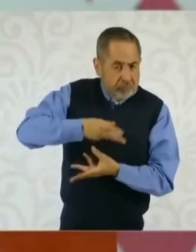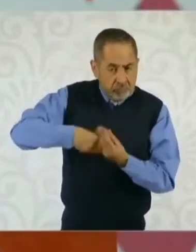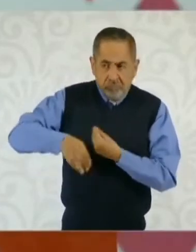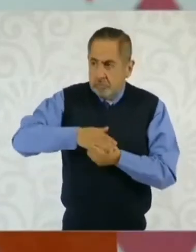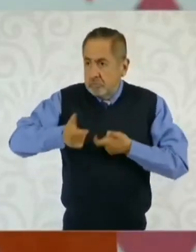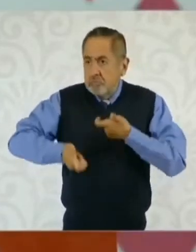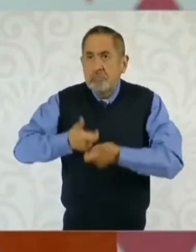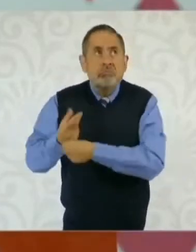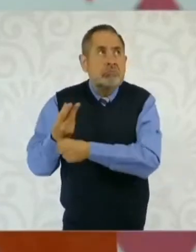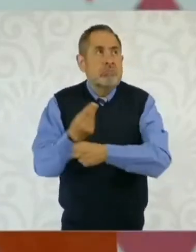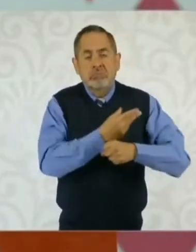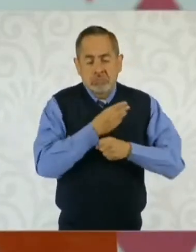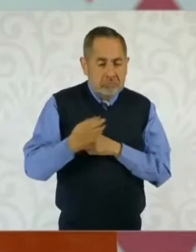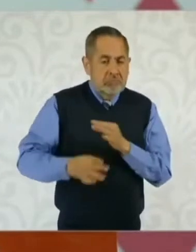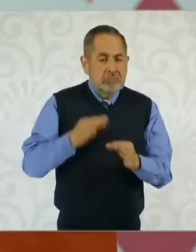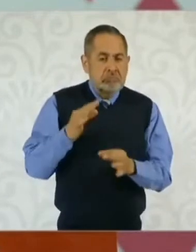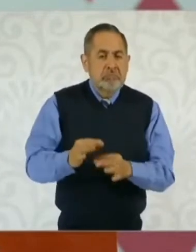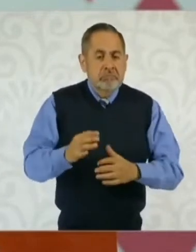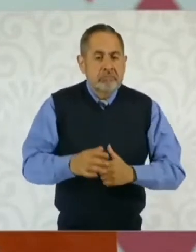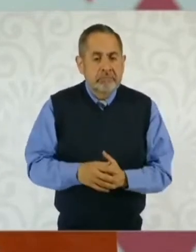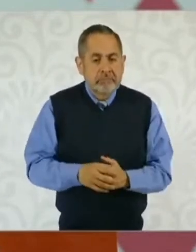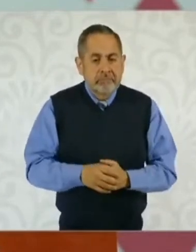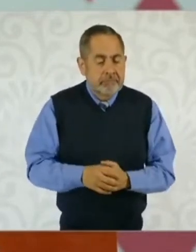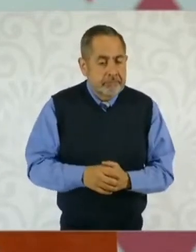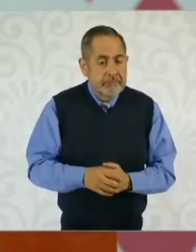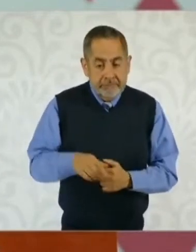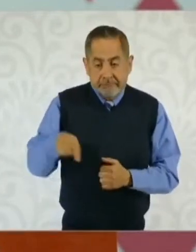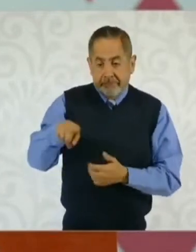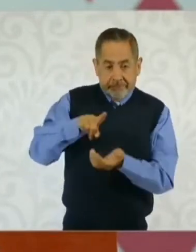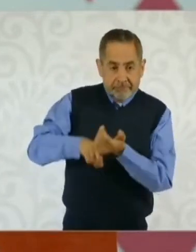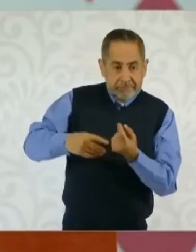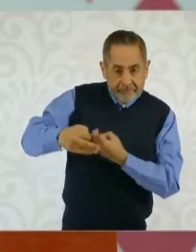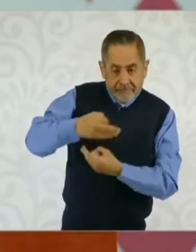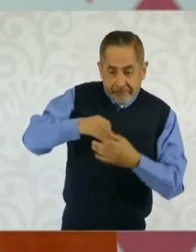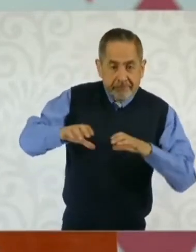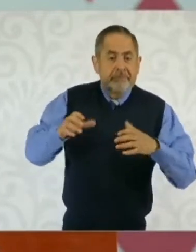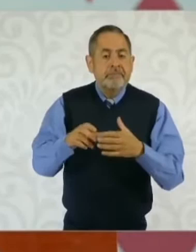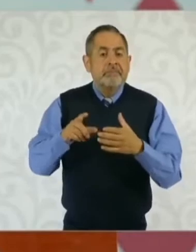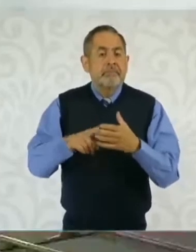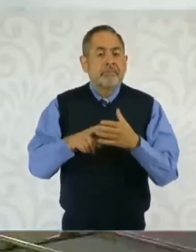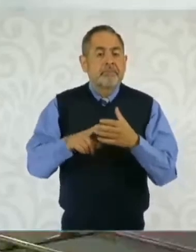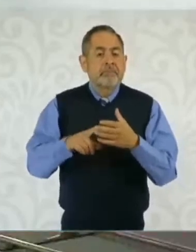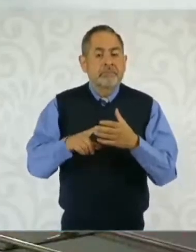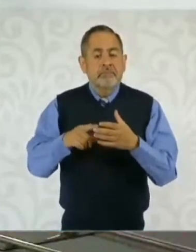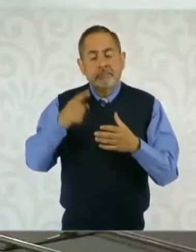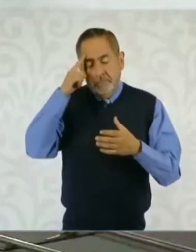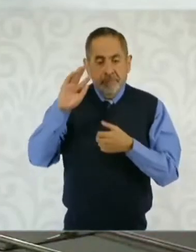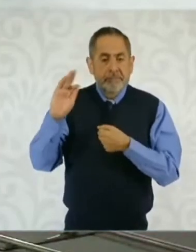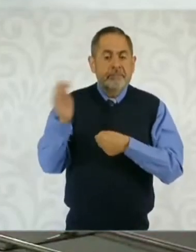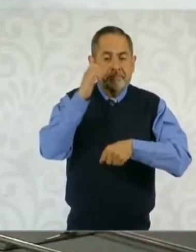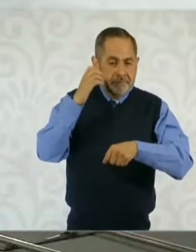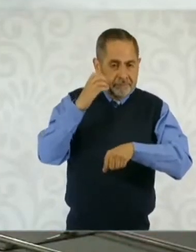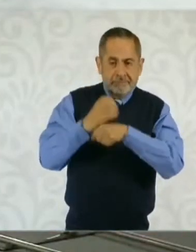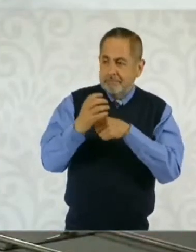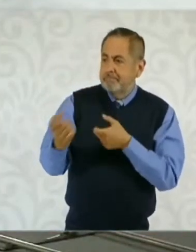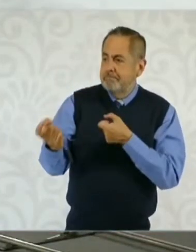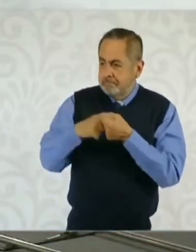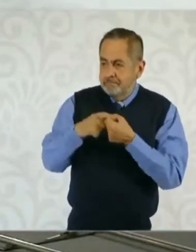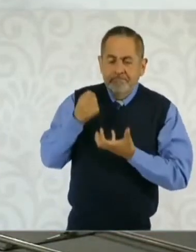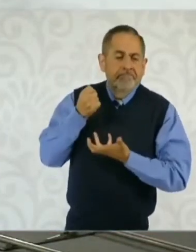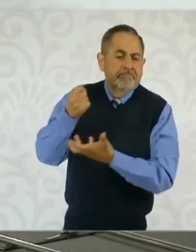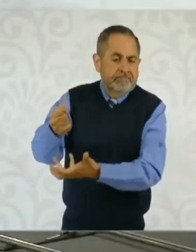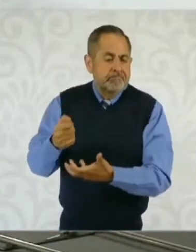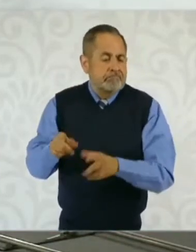recursos. Unos provienen también de ese que ingresamos a la de federación. La federación nos regresa a través del